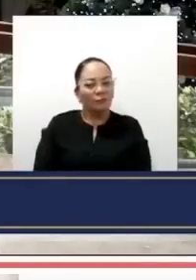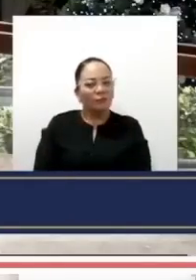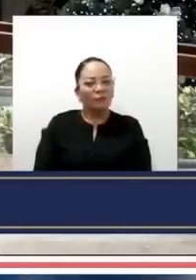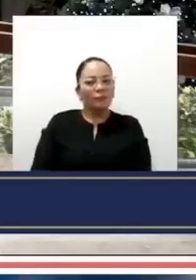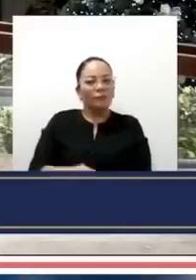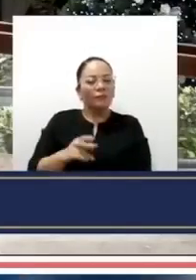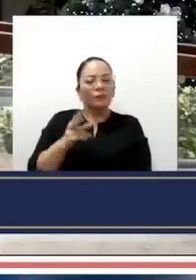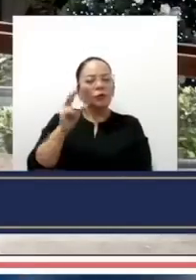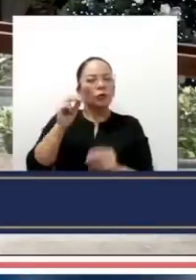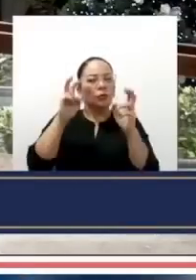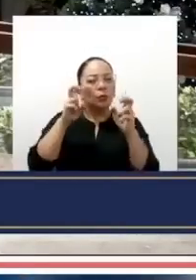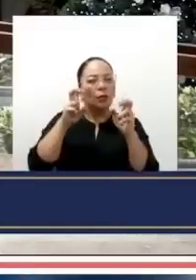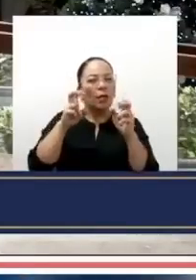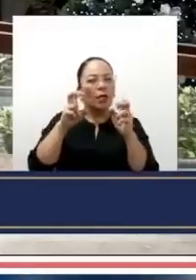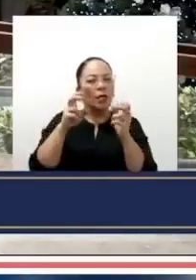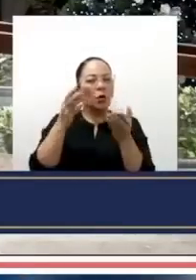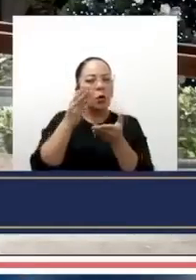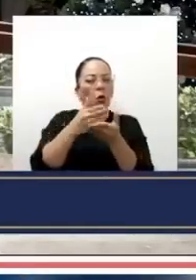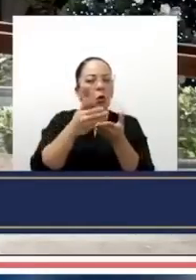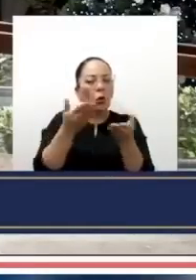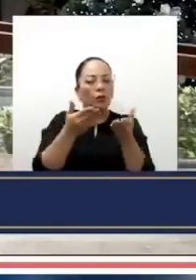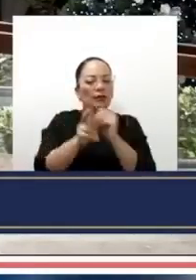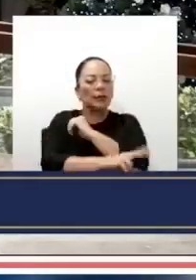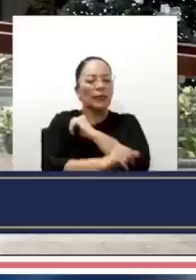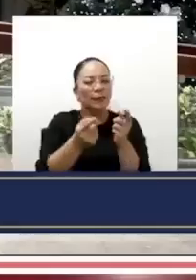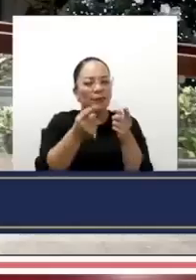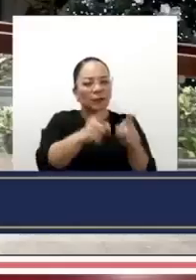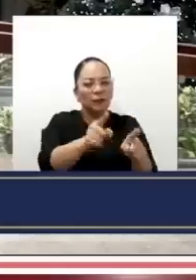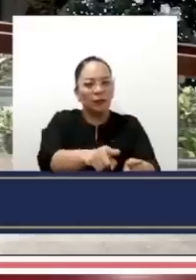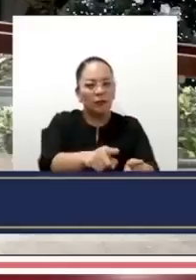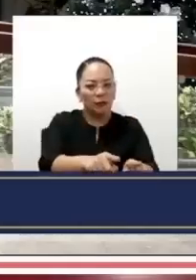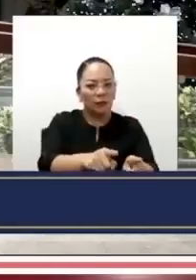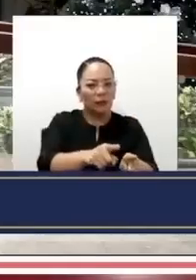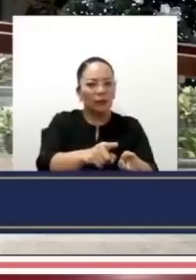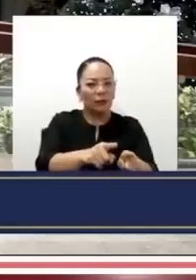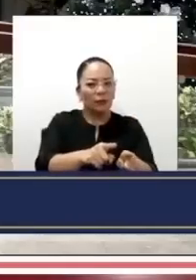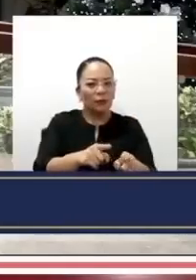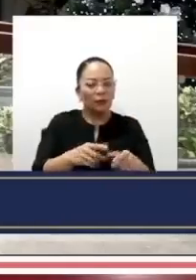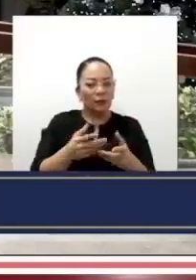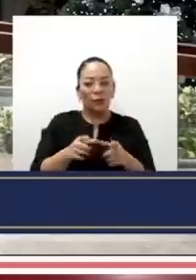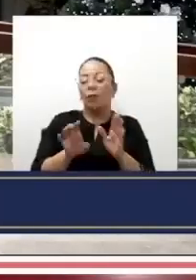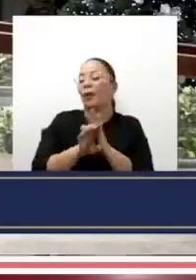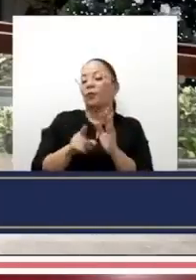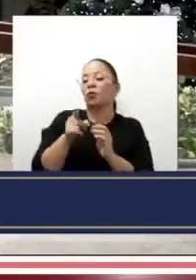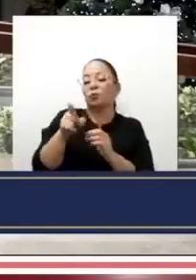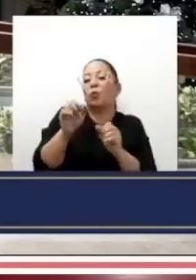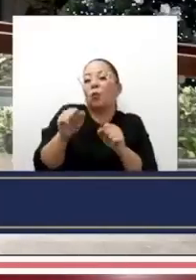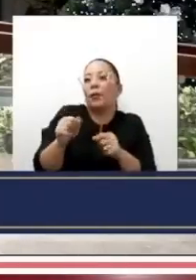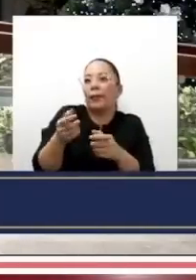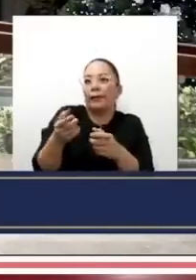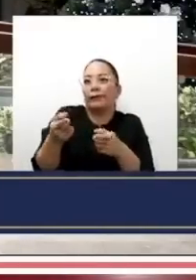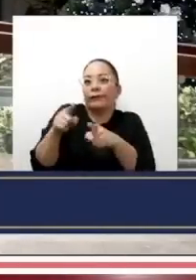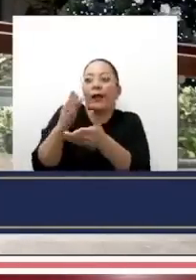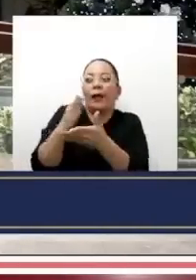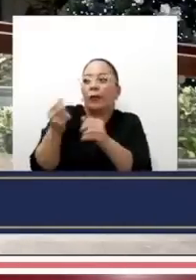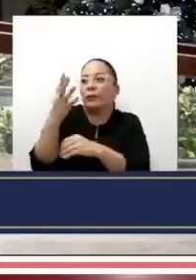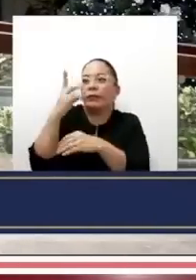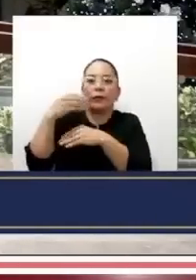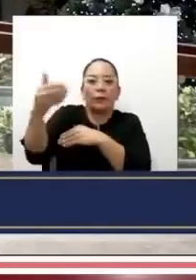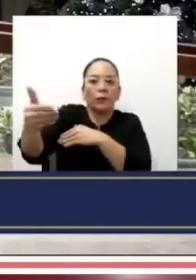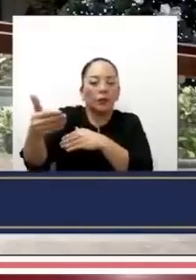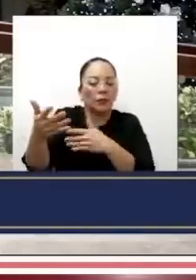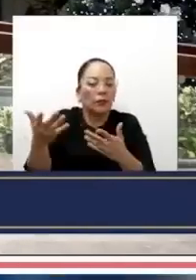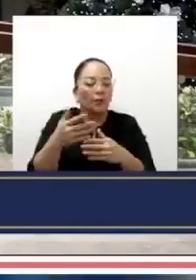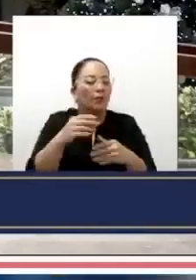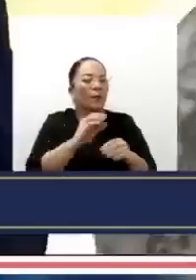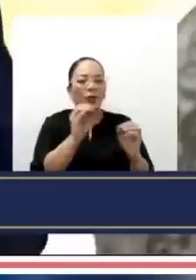los crímenes son ocurridos ya, no en potencia. Pero- Usted podría cometer un crimen dentro de 15 días. Sí, pero es que lo que nadie